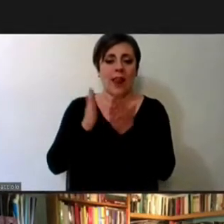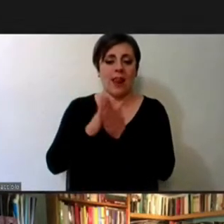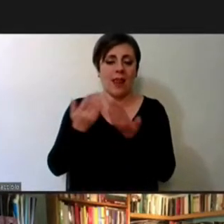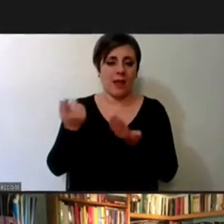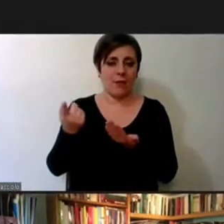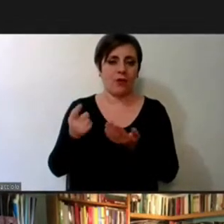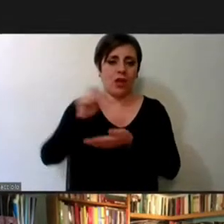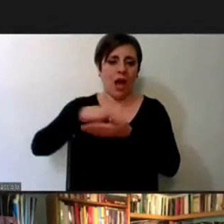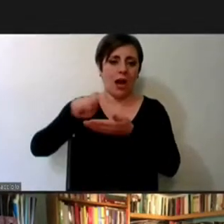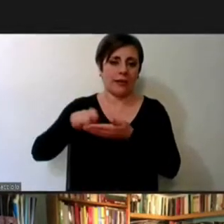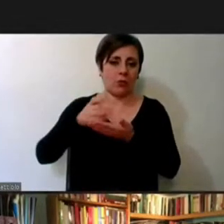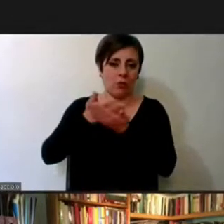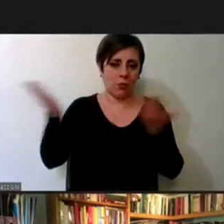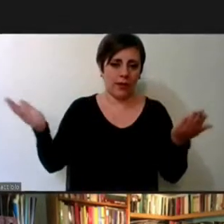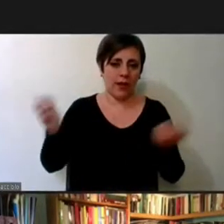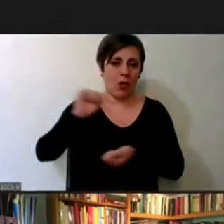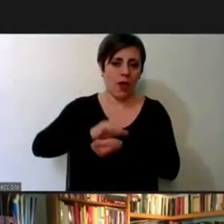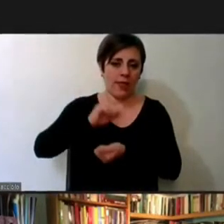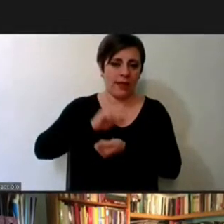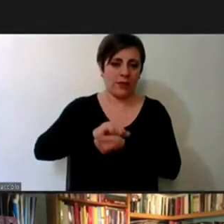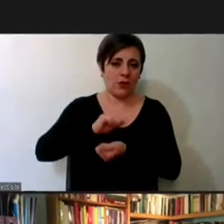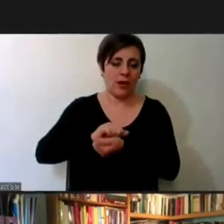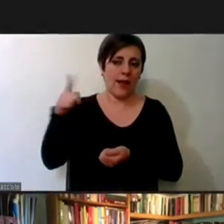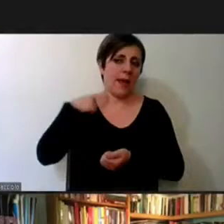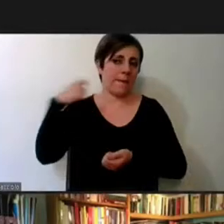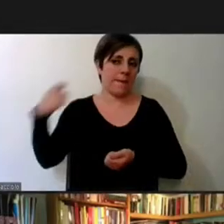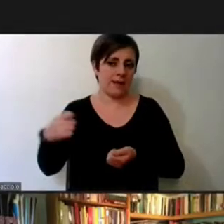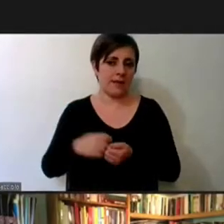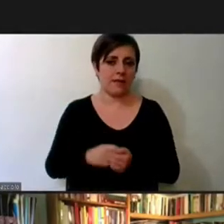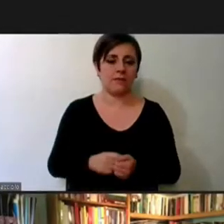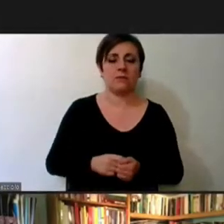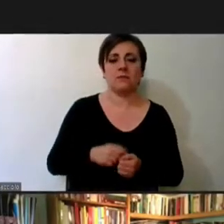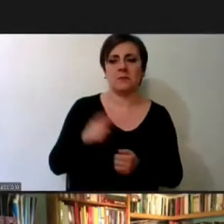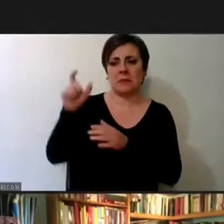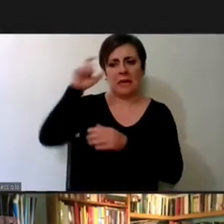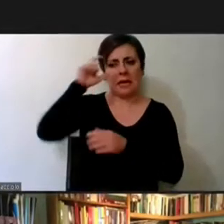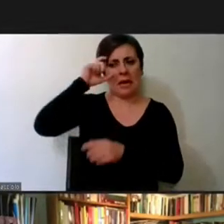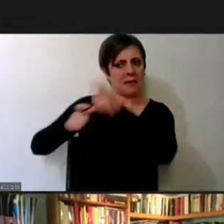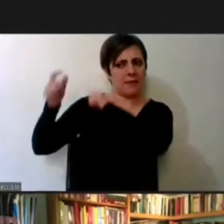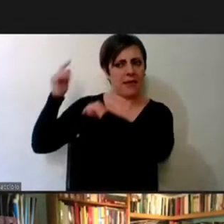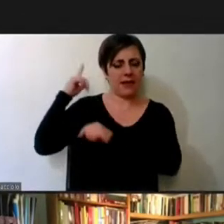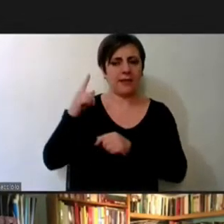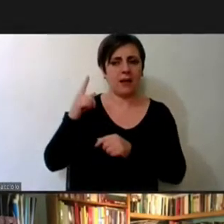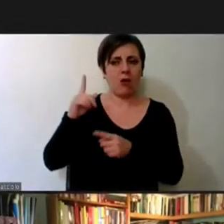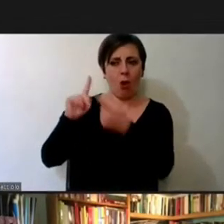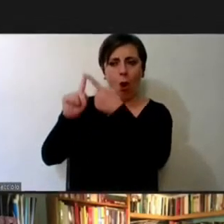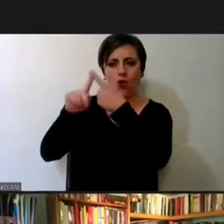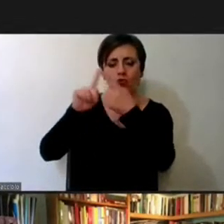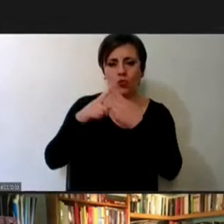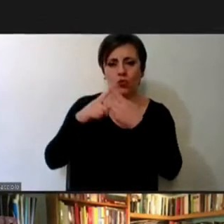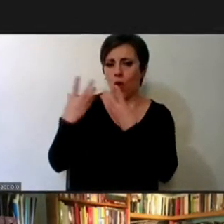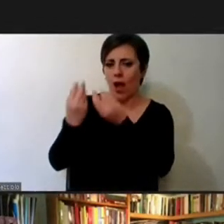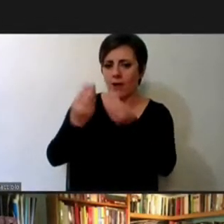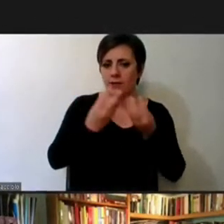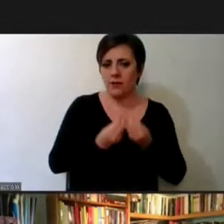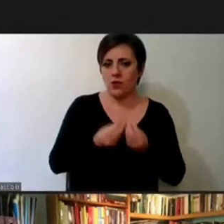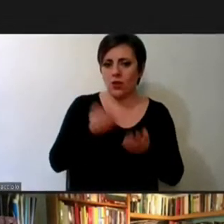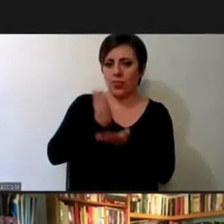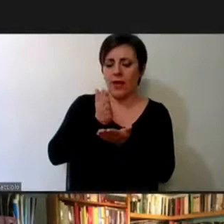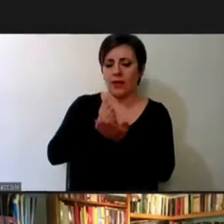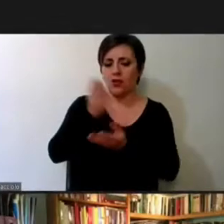artículos publicados en las editoriales y revistas españolas. Tiene una dilatada experiencia como consultor y asesor especializado en derecho